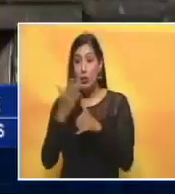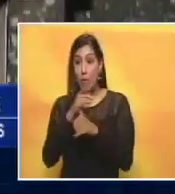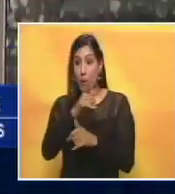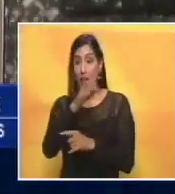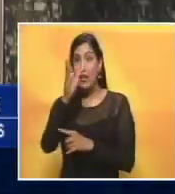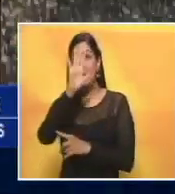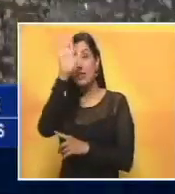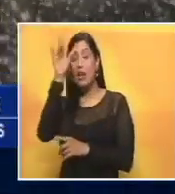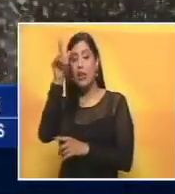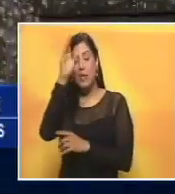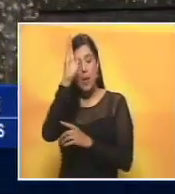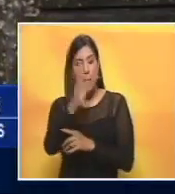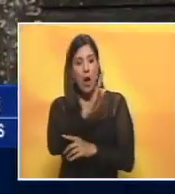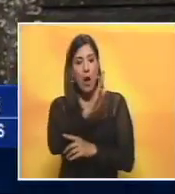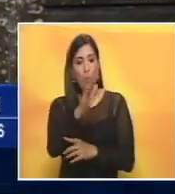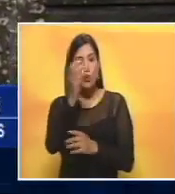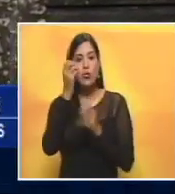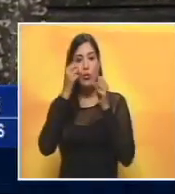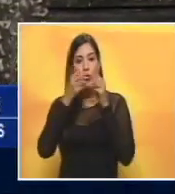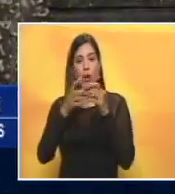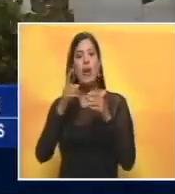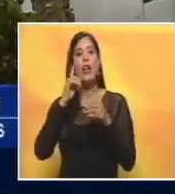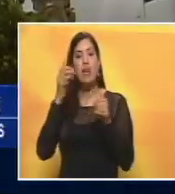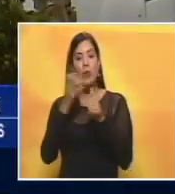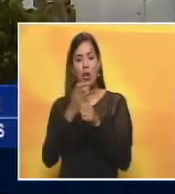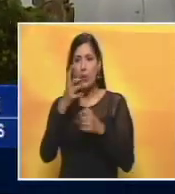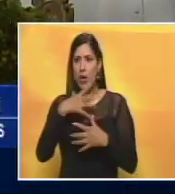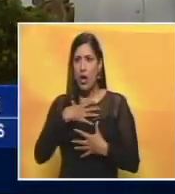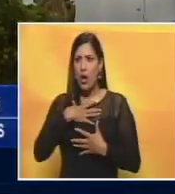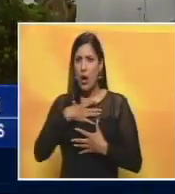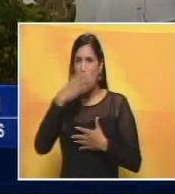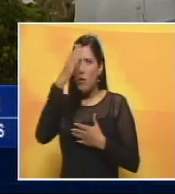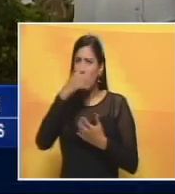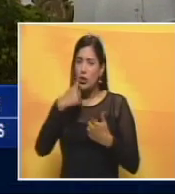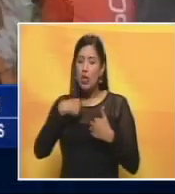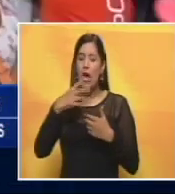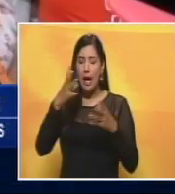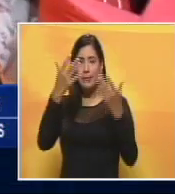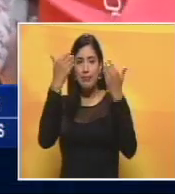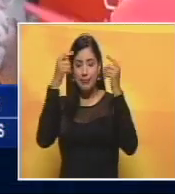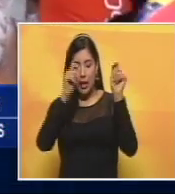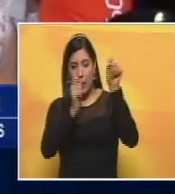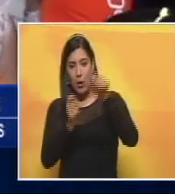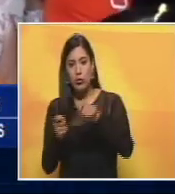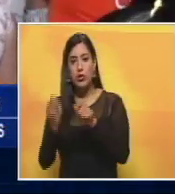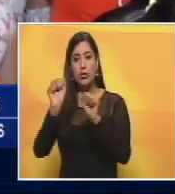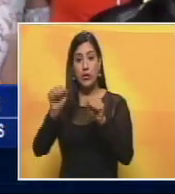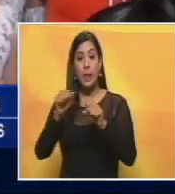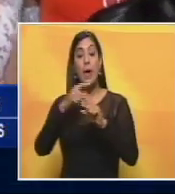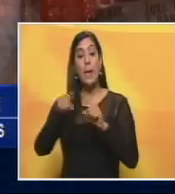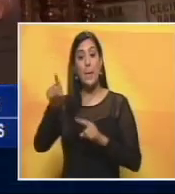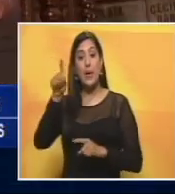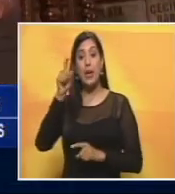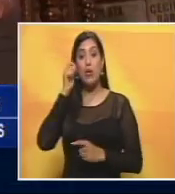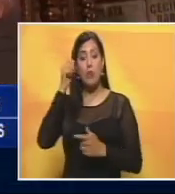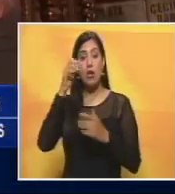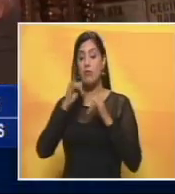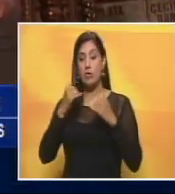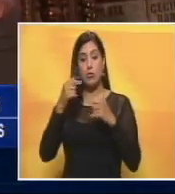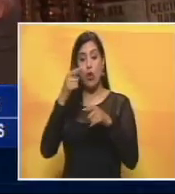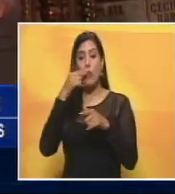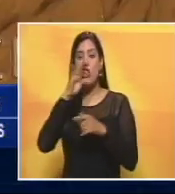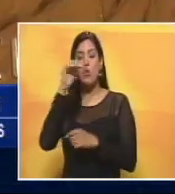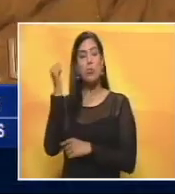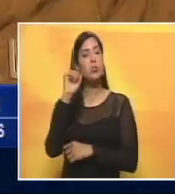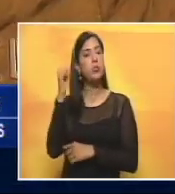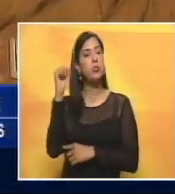al cielo debería bautizarse y la tribu, consternada por el hecho, aceptó la recomendación. Sin embargo, Coromoto no hizo lo mismo y